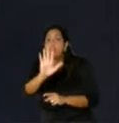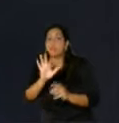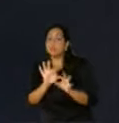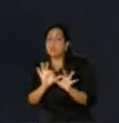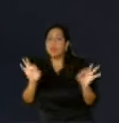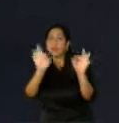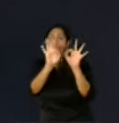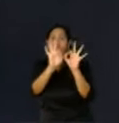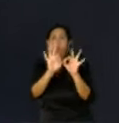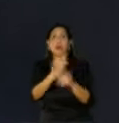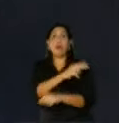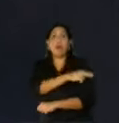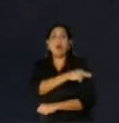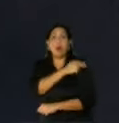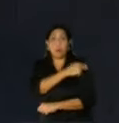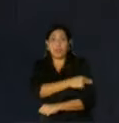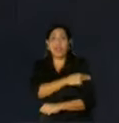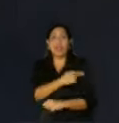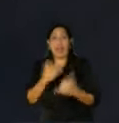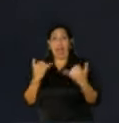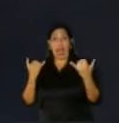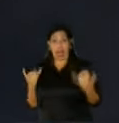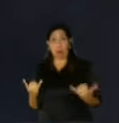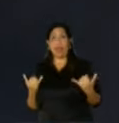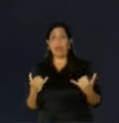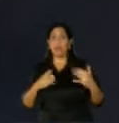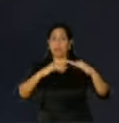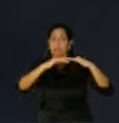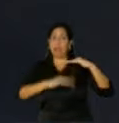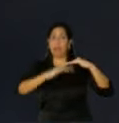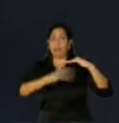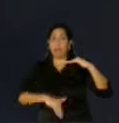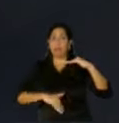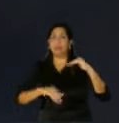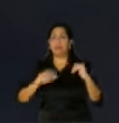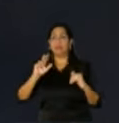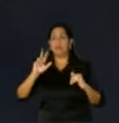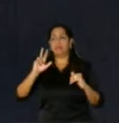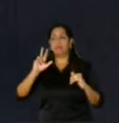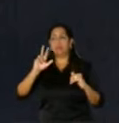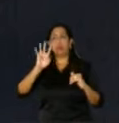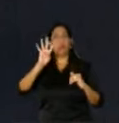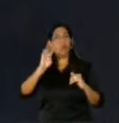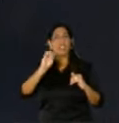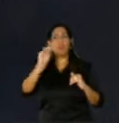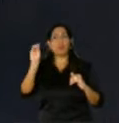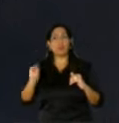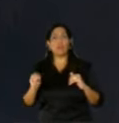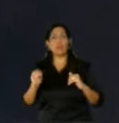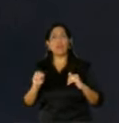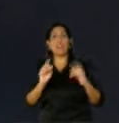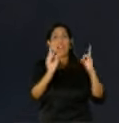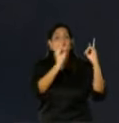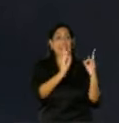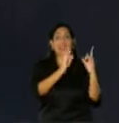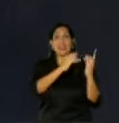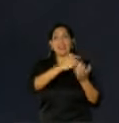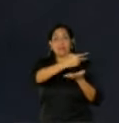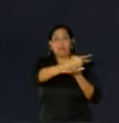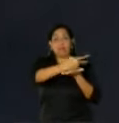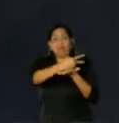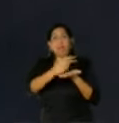de hoy los hospitales están bajo utilización. Estamos hablando del 35-40% de utilización de las camas disponibles, donde hay un